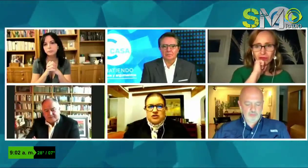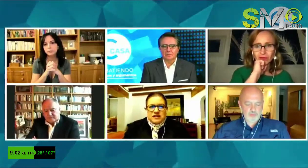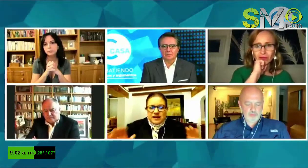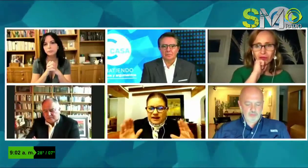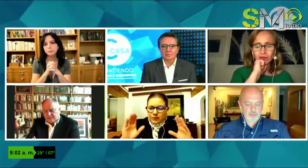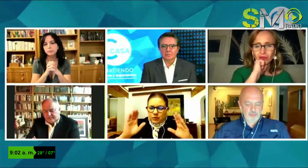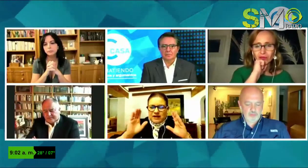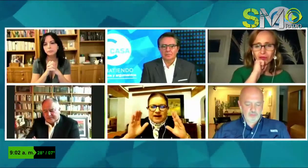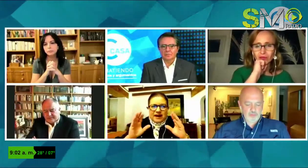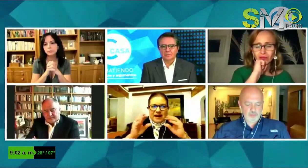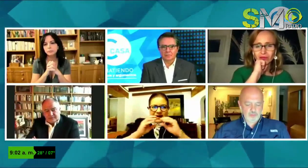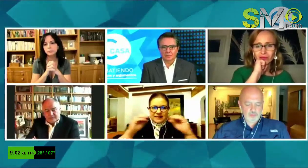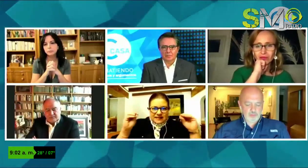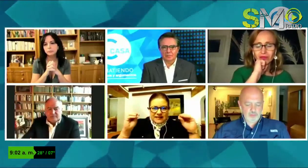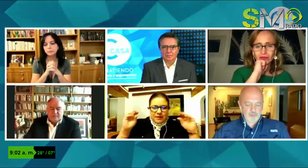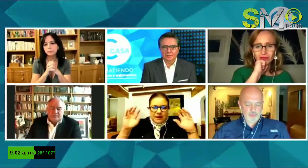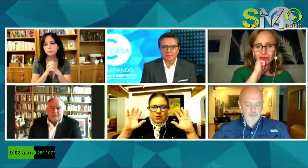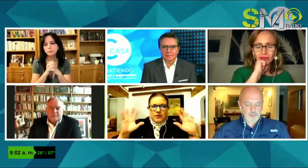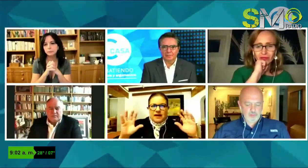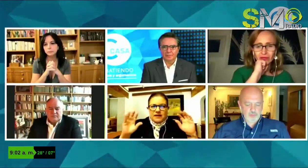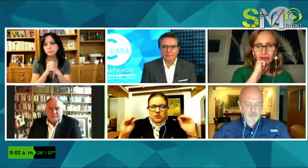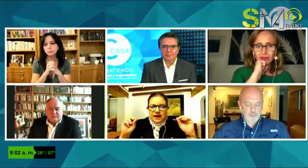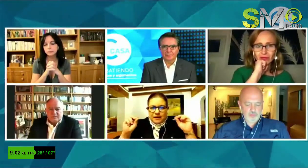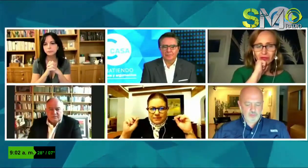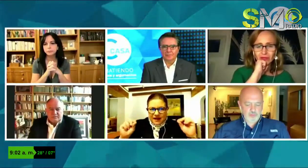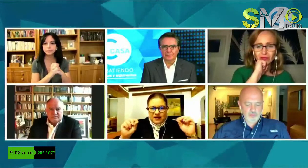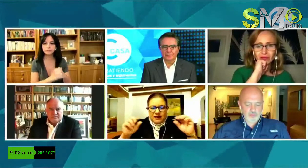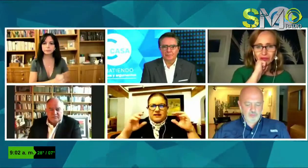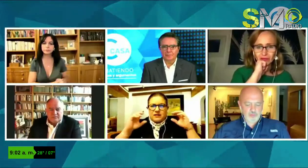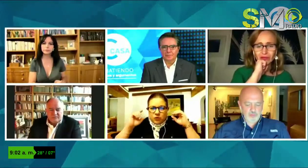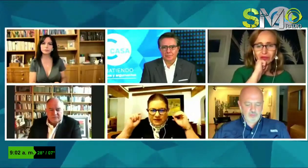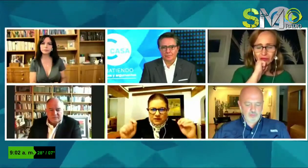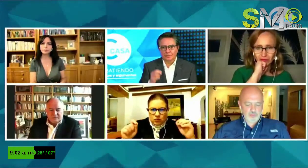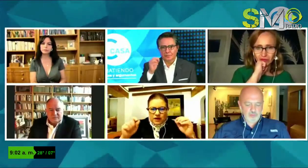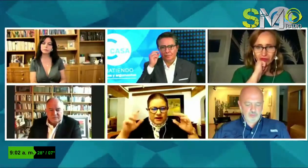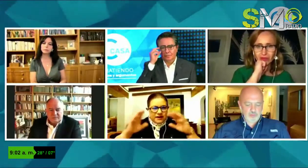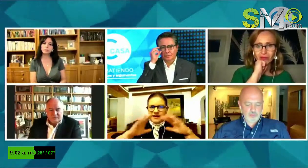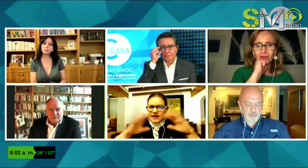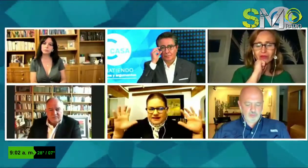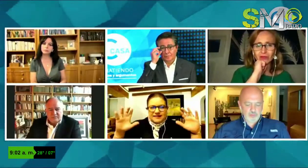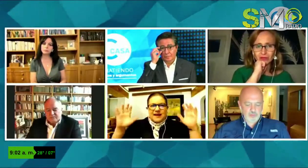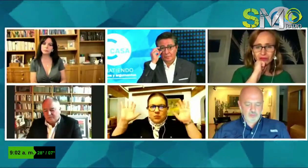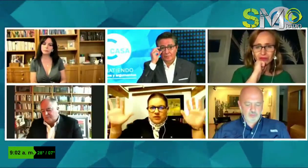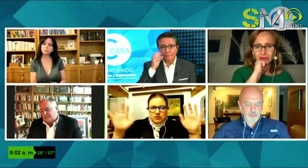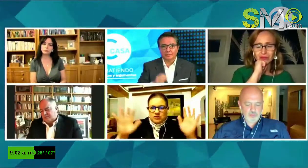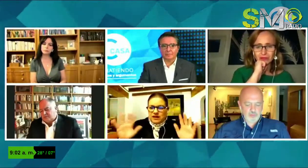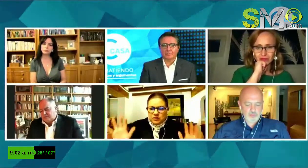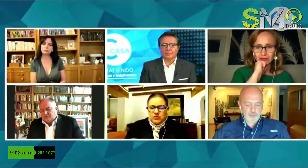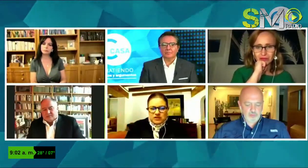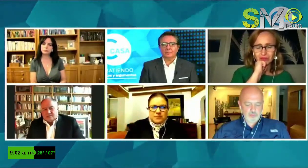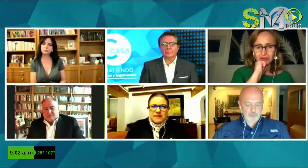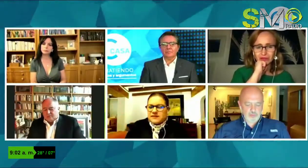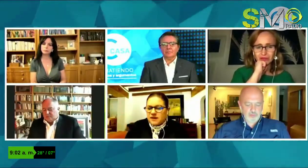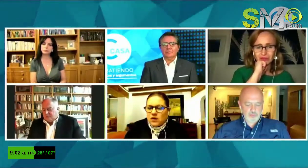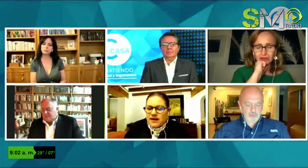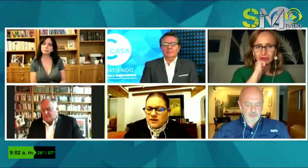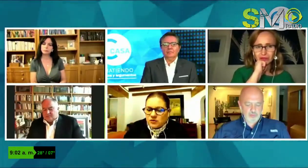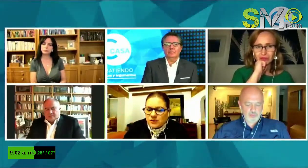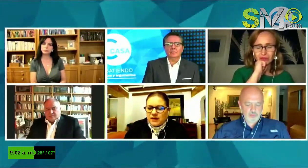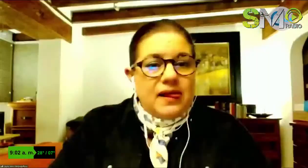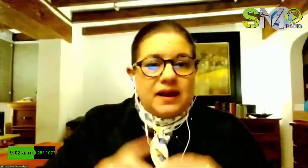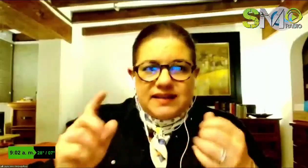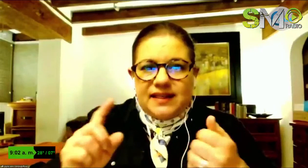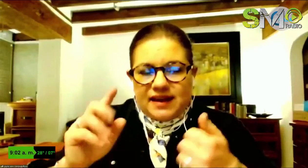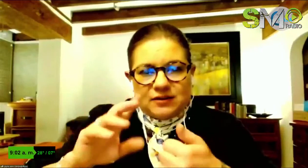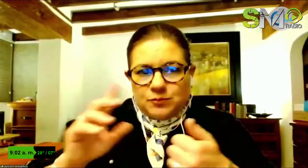los niños tienen que portar la receta para volver a la escuela bien, de forma segura, y ya está muy demostrado en muchas partes que lo han hecho